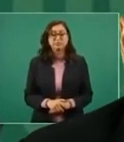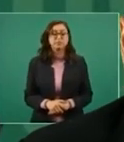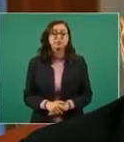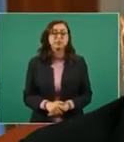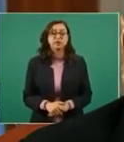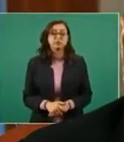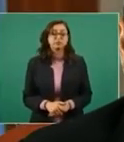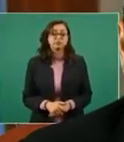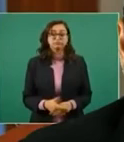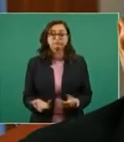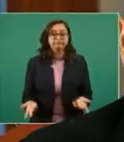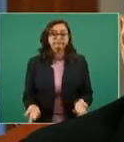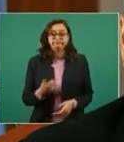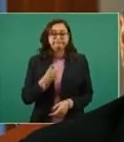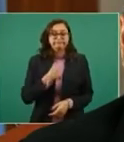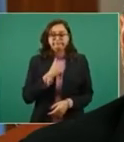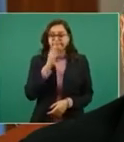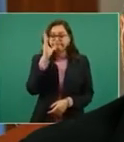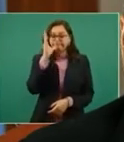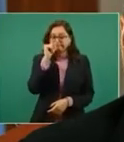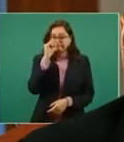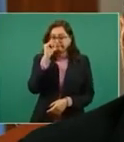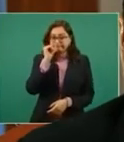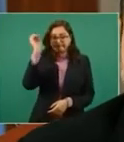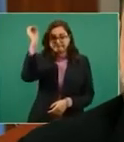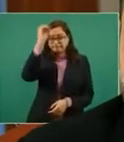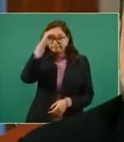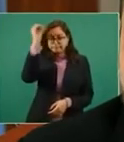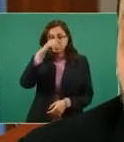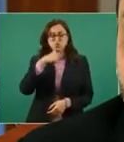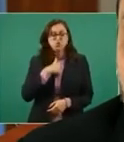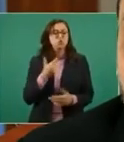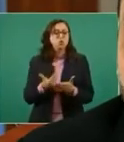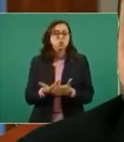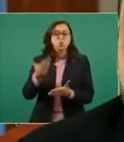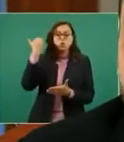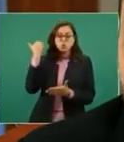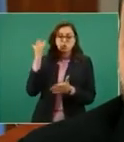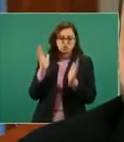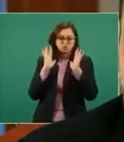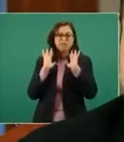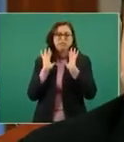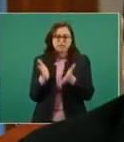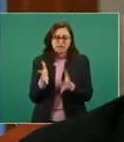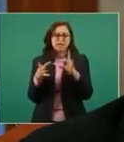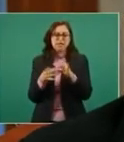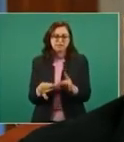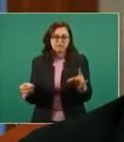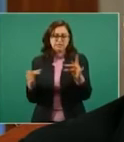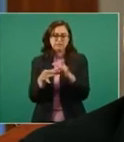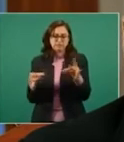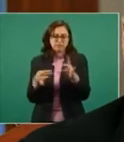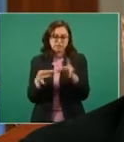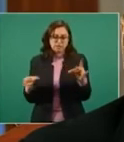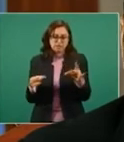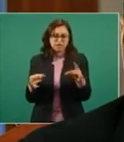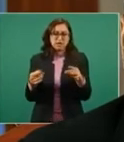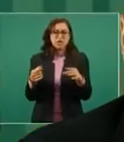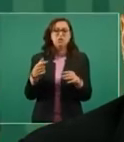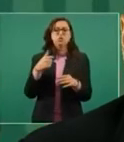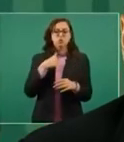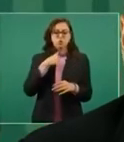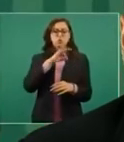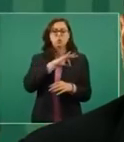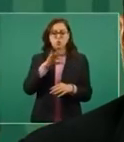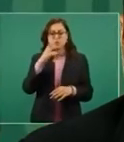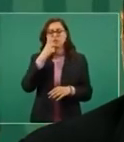el presidente dice que tiene licencia en Morena, pues finalmente es el movimiento político que él organizó, es